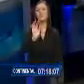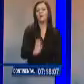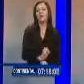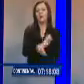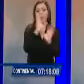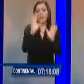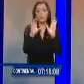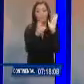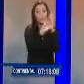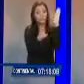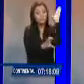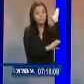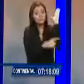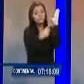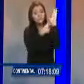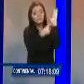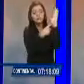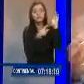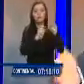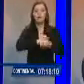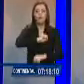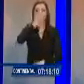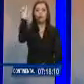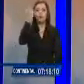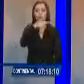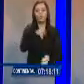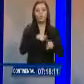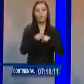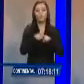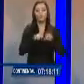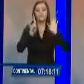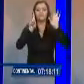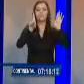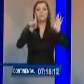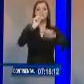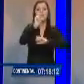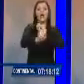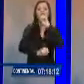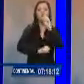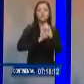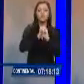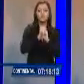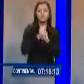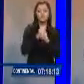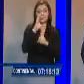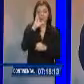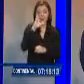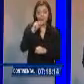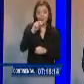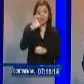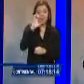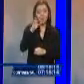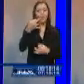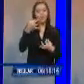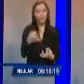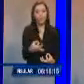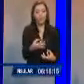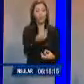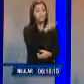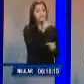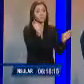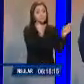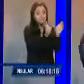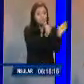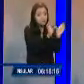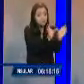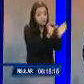La Constitución señala que ella ganó un concurso para 6 años. Y hoy el Consejo lo que ha hecho es cumplir con una certificación, con un documento,